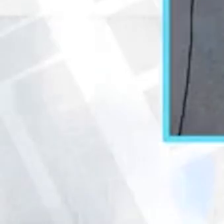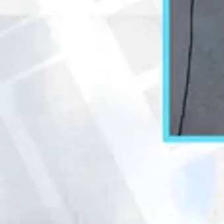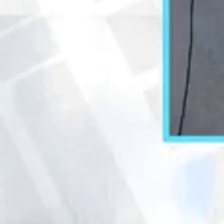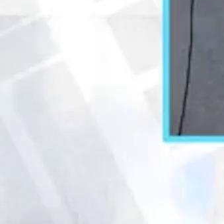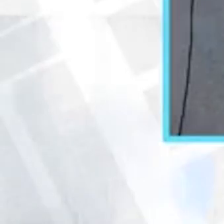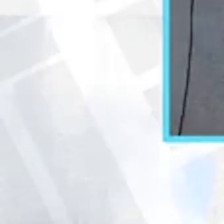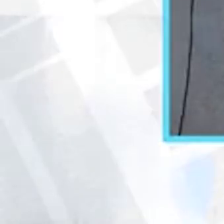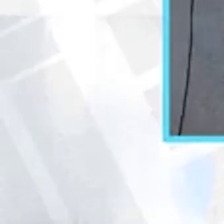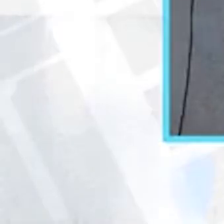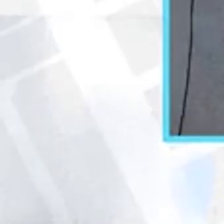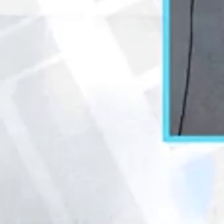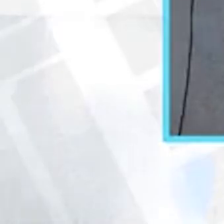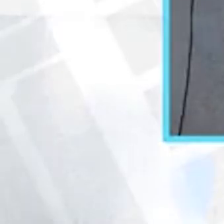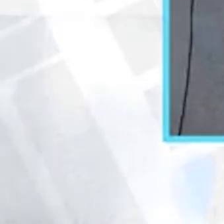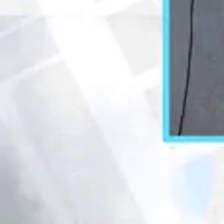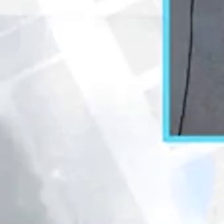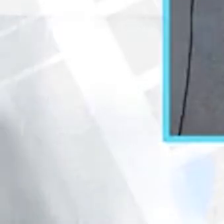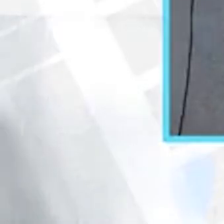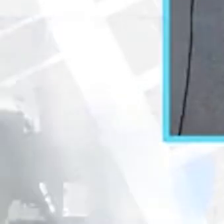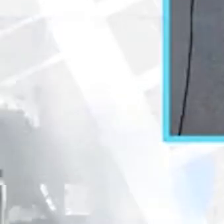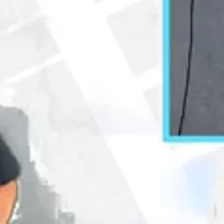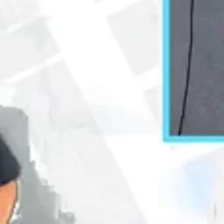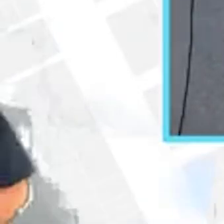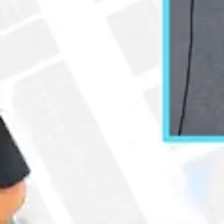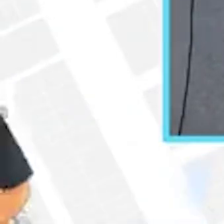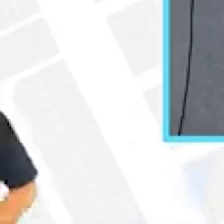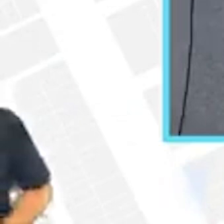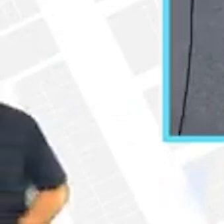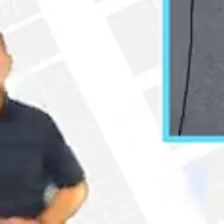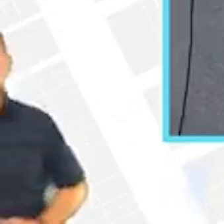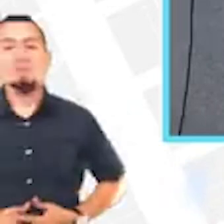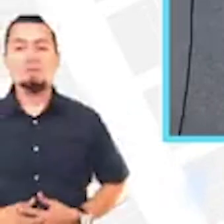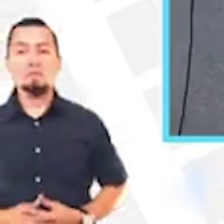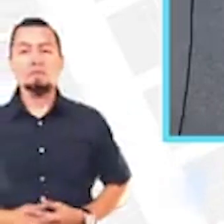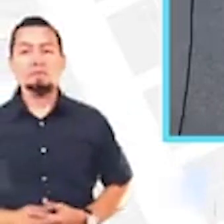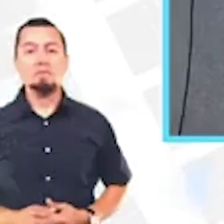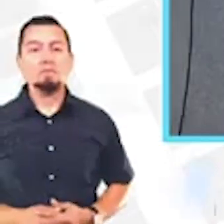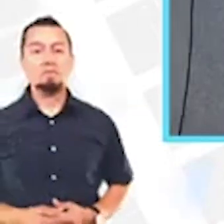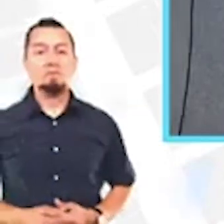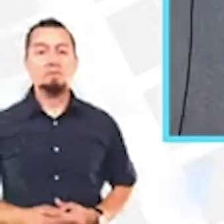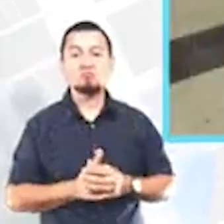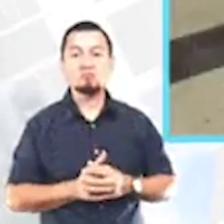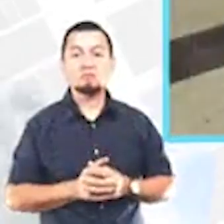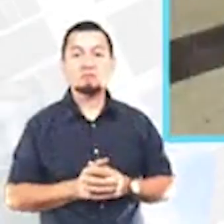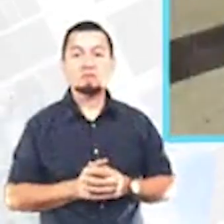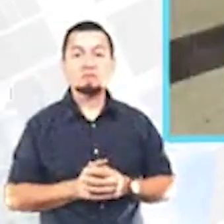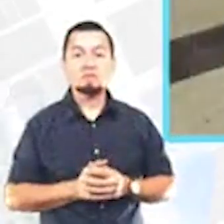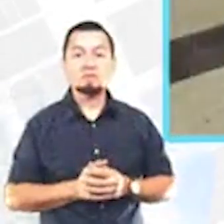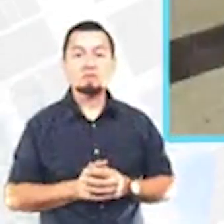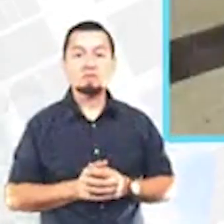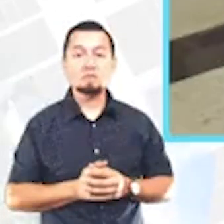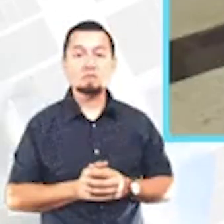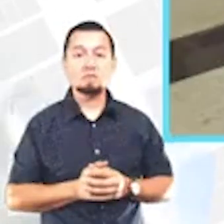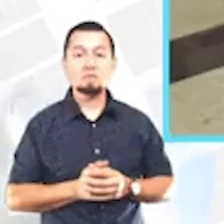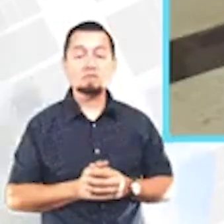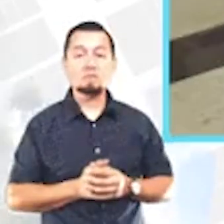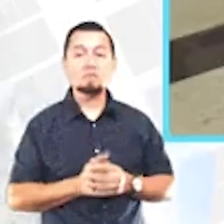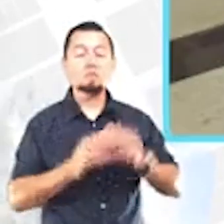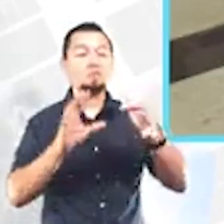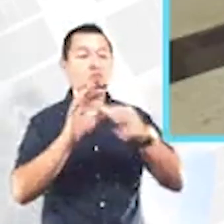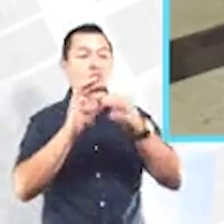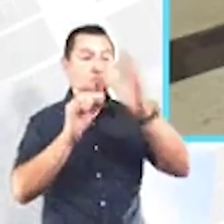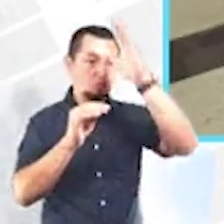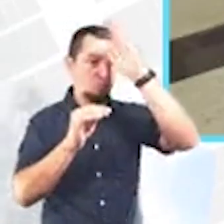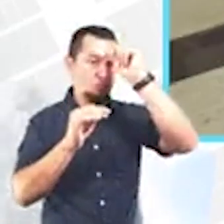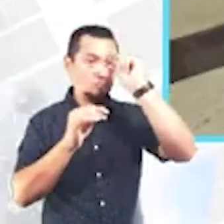Atender la movilidad sustentable, el manejo de residuos sólidos, cambio climático y ordenamiento territorial serán temas prioritarios y urgentes de